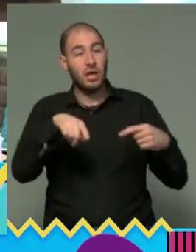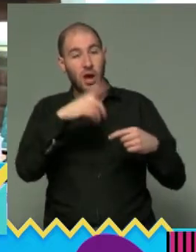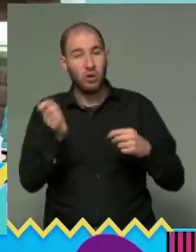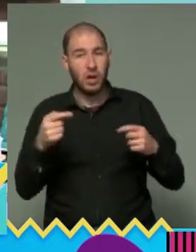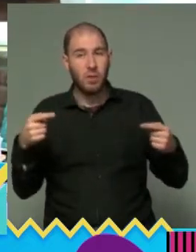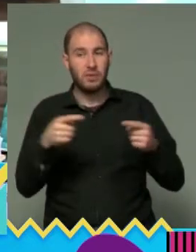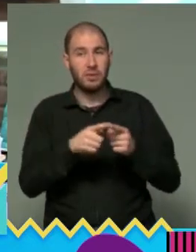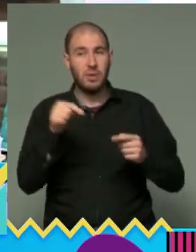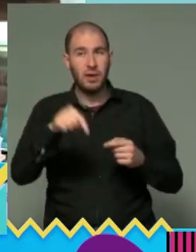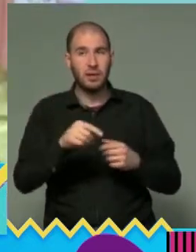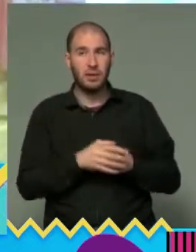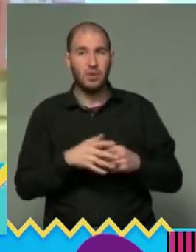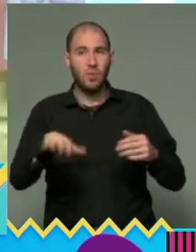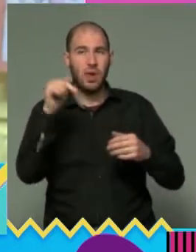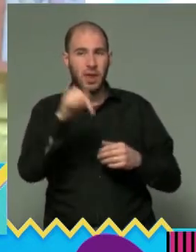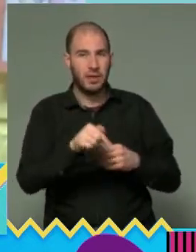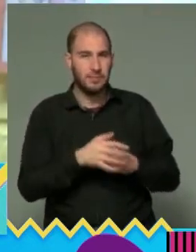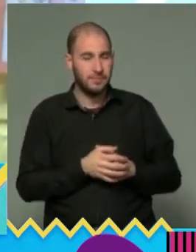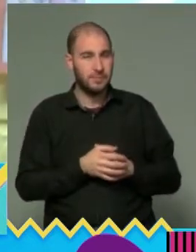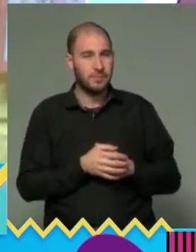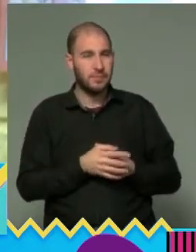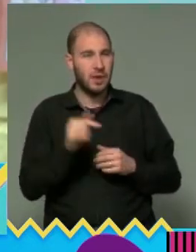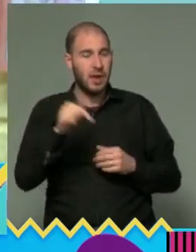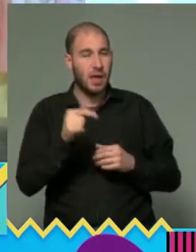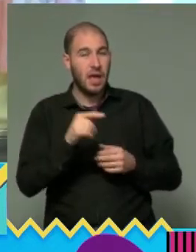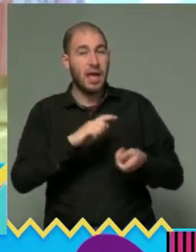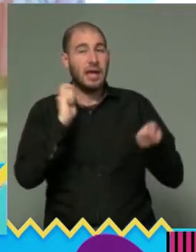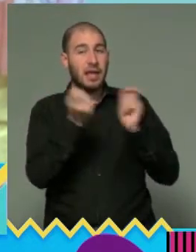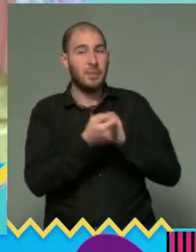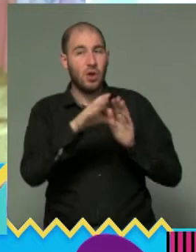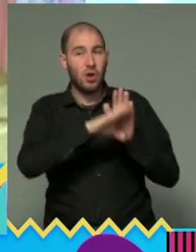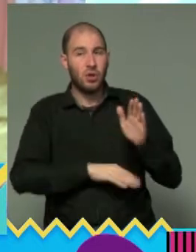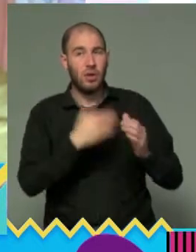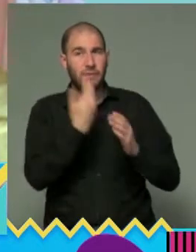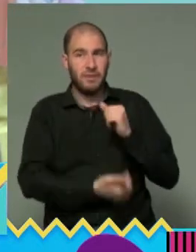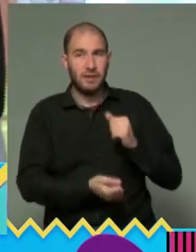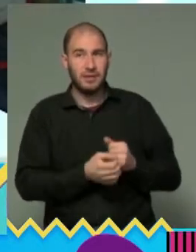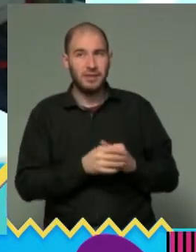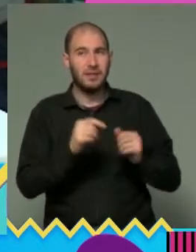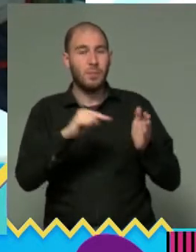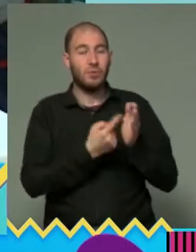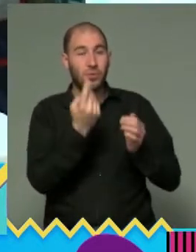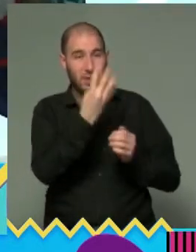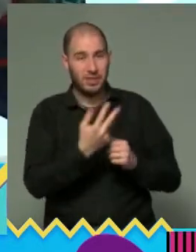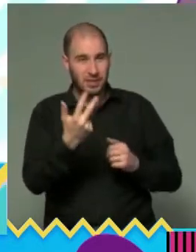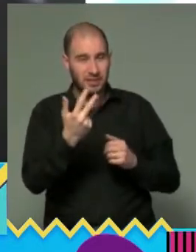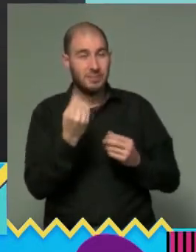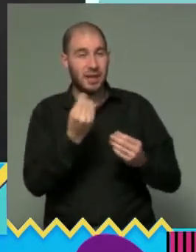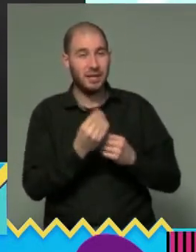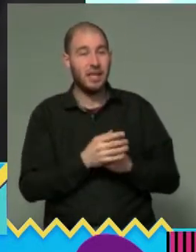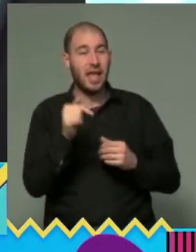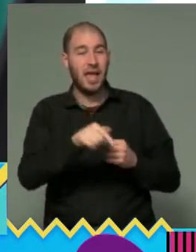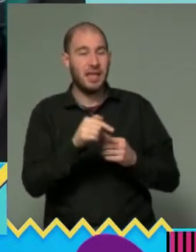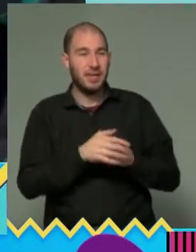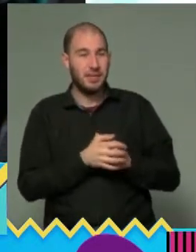apunta justamente a preservarlo, que es una modificación del Código de Faltas, al artículo 43, para que no tenga que